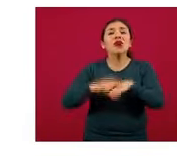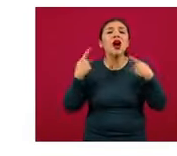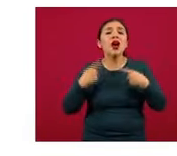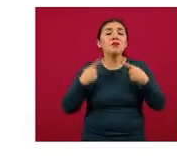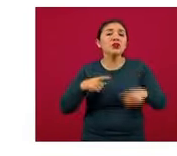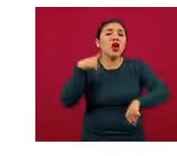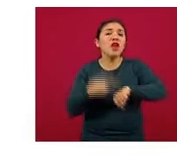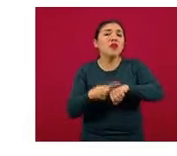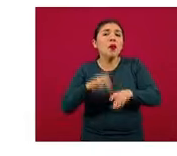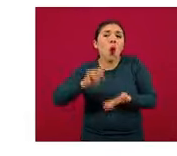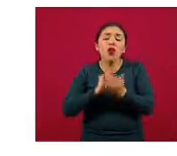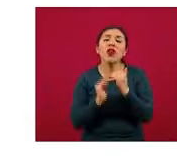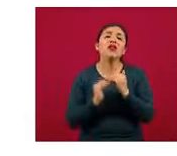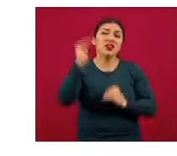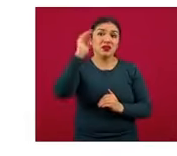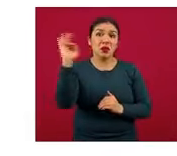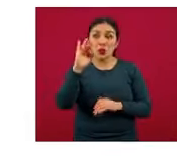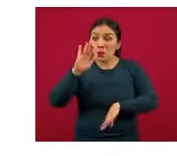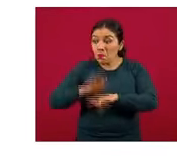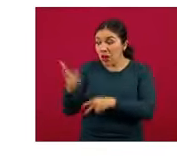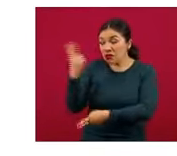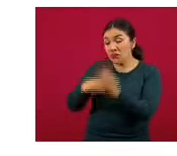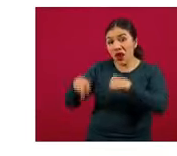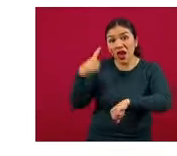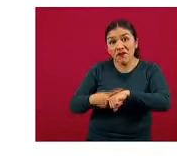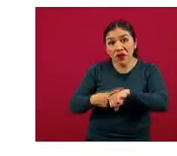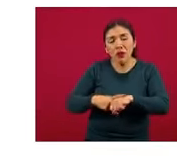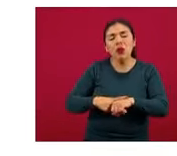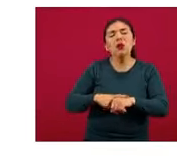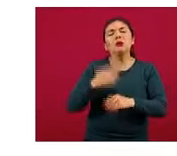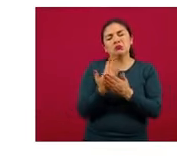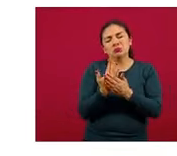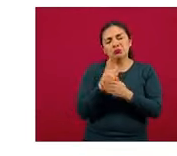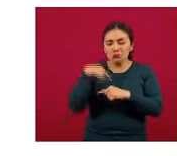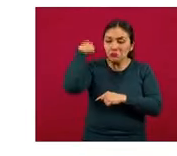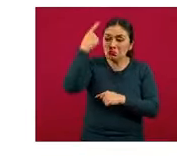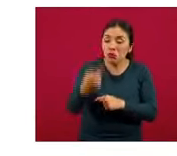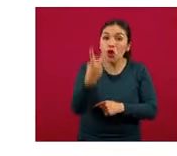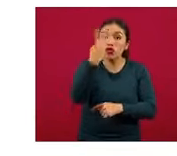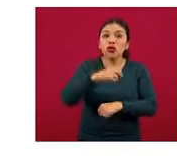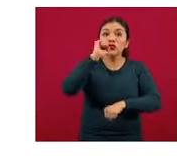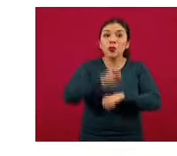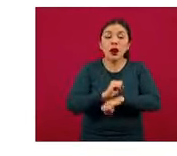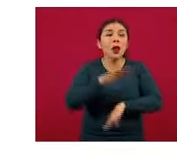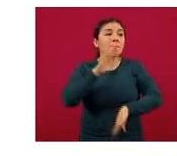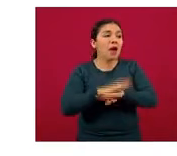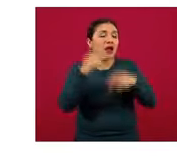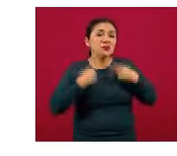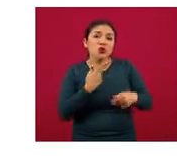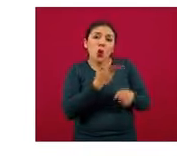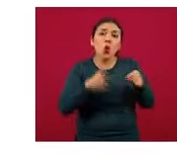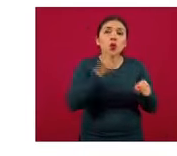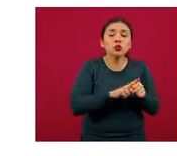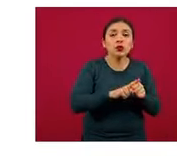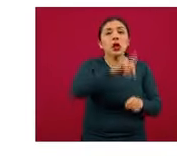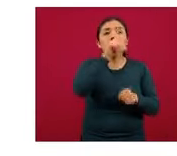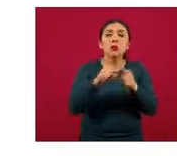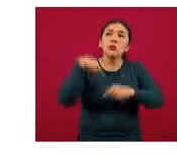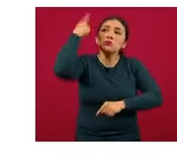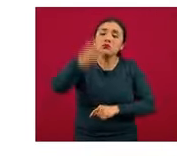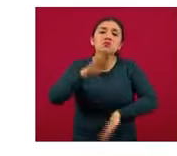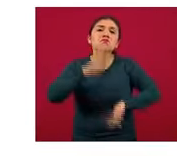cuando tenemos un incremento en los casos, 2 semanas después viene un incremento en las hospitalizaciones y 3 semanas después